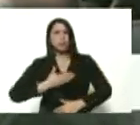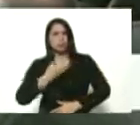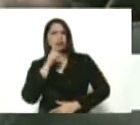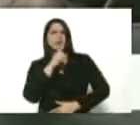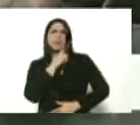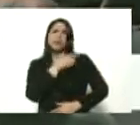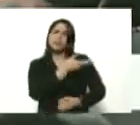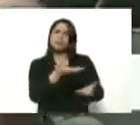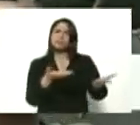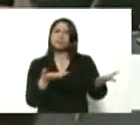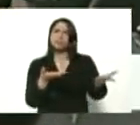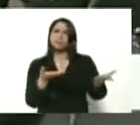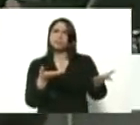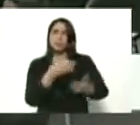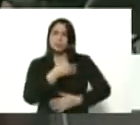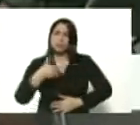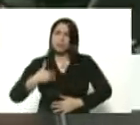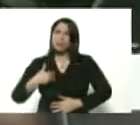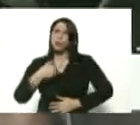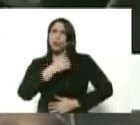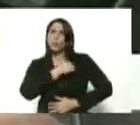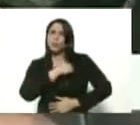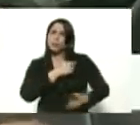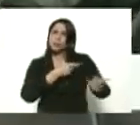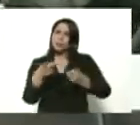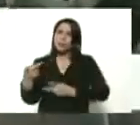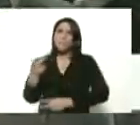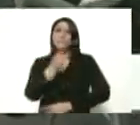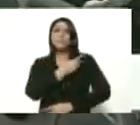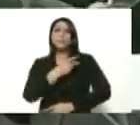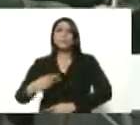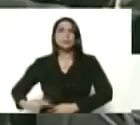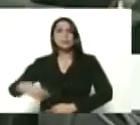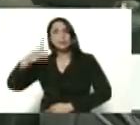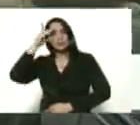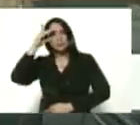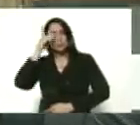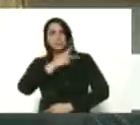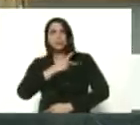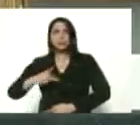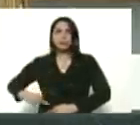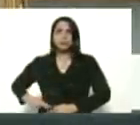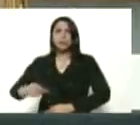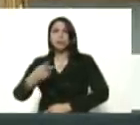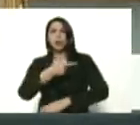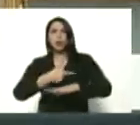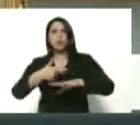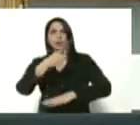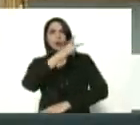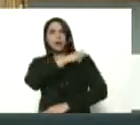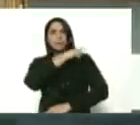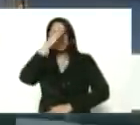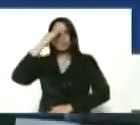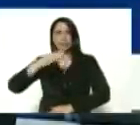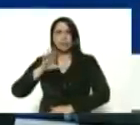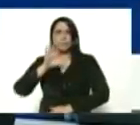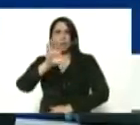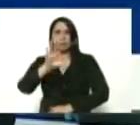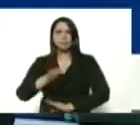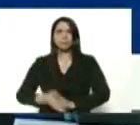¿verdad? Queridos compañeros invitados, vicepresidenta ejecutiva, vicepresidentes de gobierno, jefes militares del país,